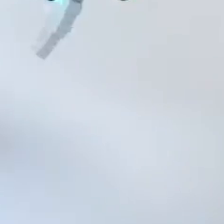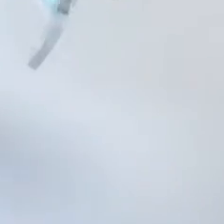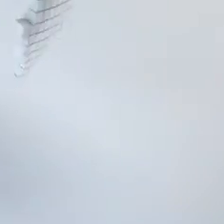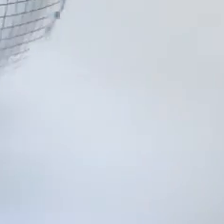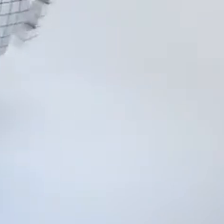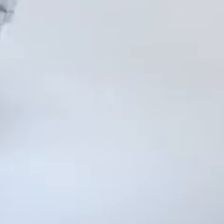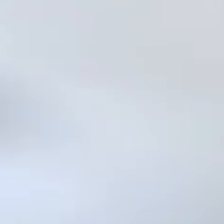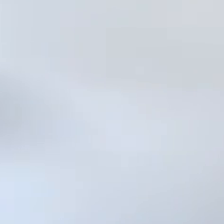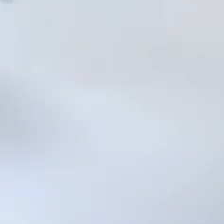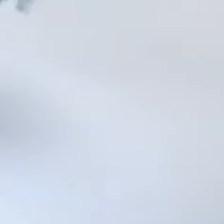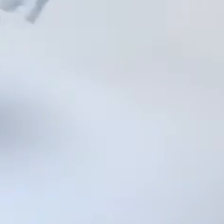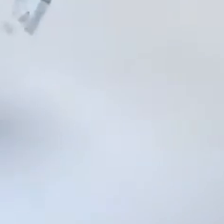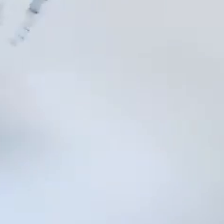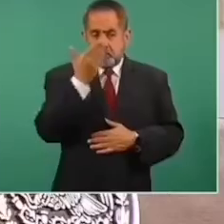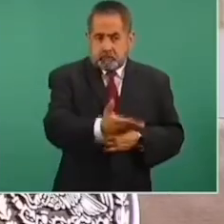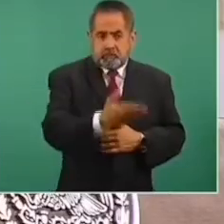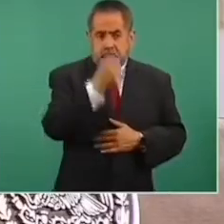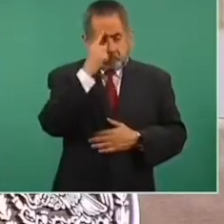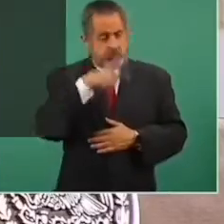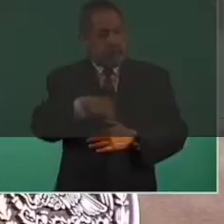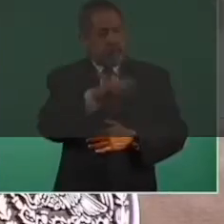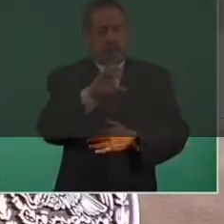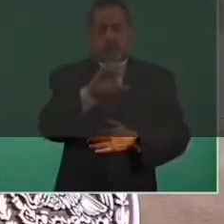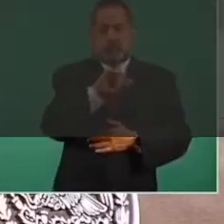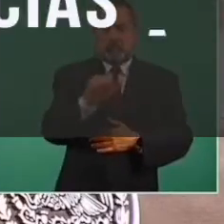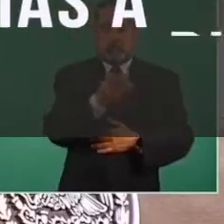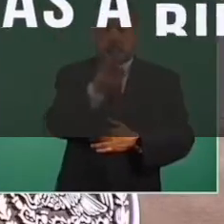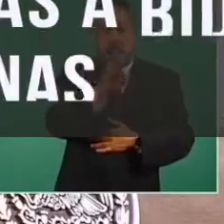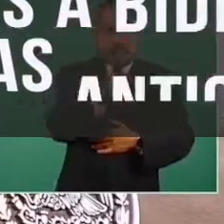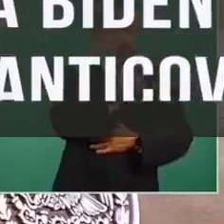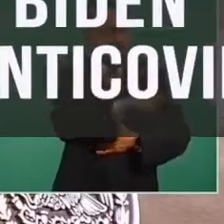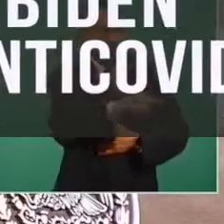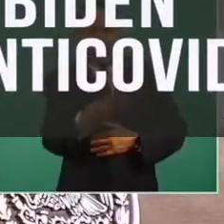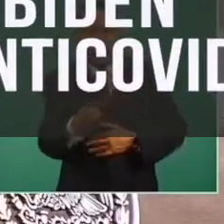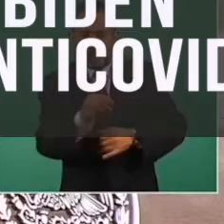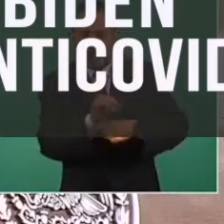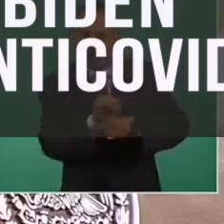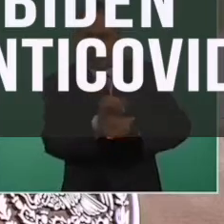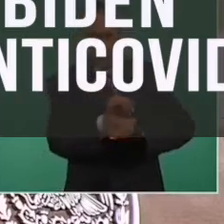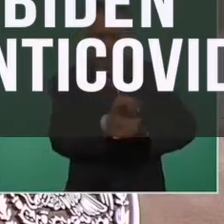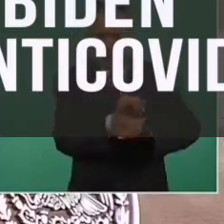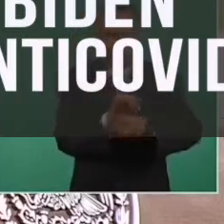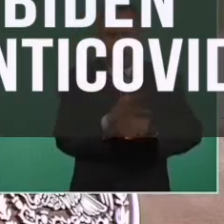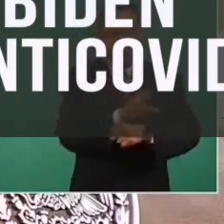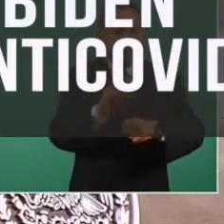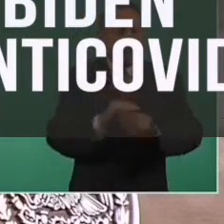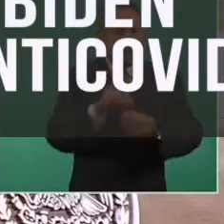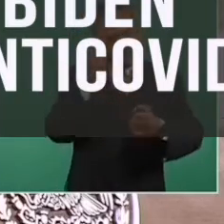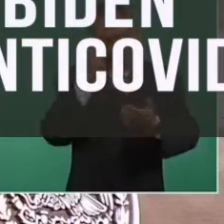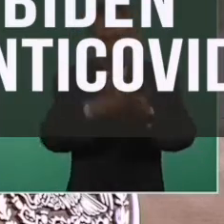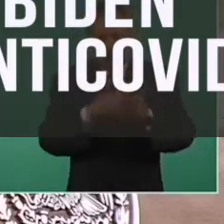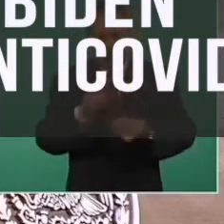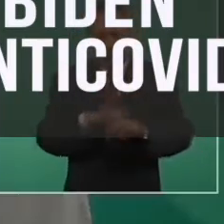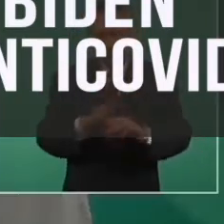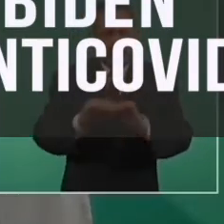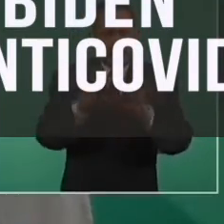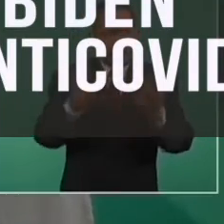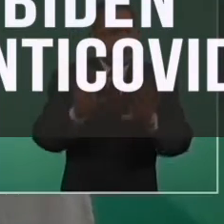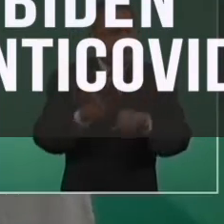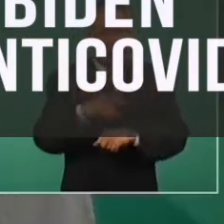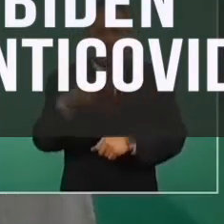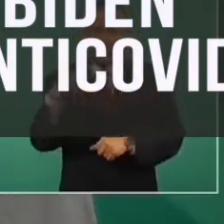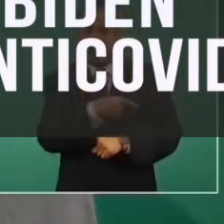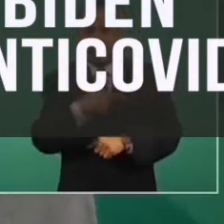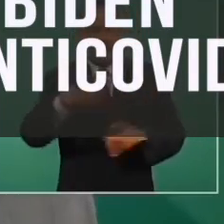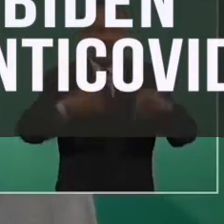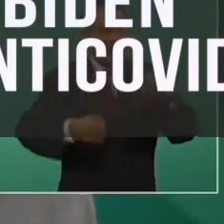Noreste.net, las noticias al momento. AMLO da las gracias a Biden por el envío de vacunas anti-COVID. El presidente